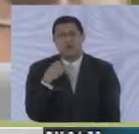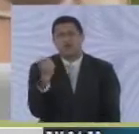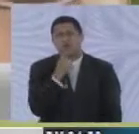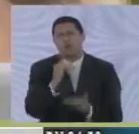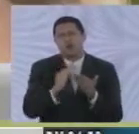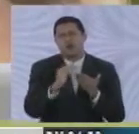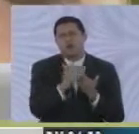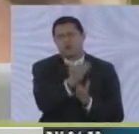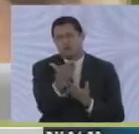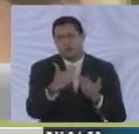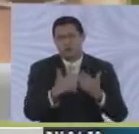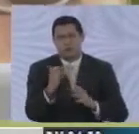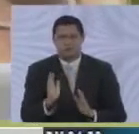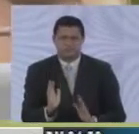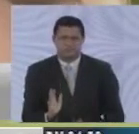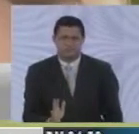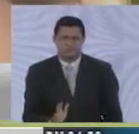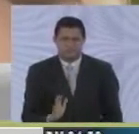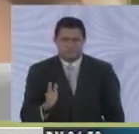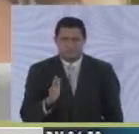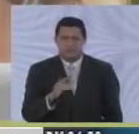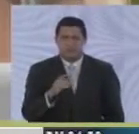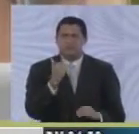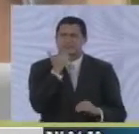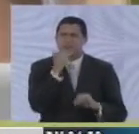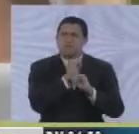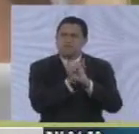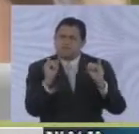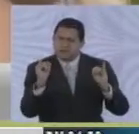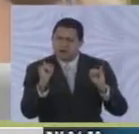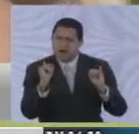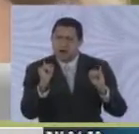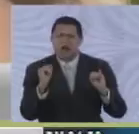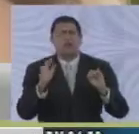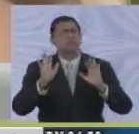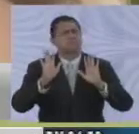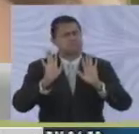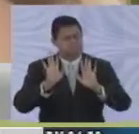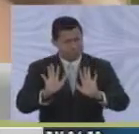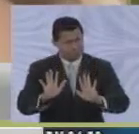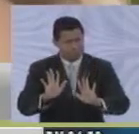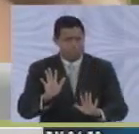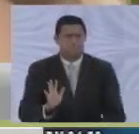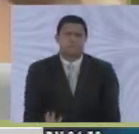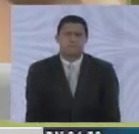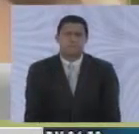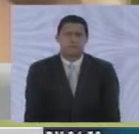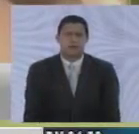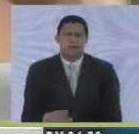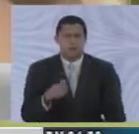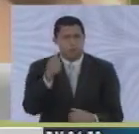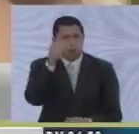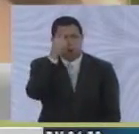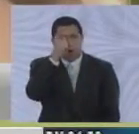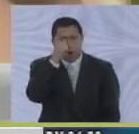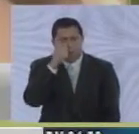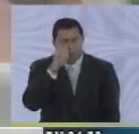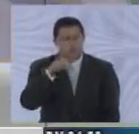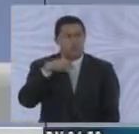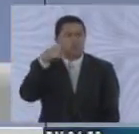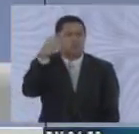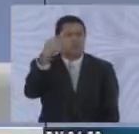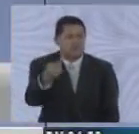resolver su problema. Doctora, ya para ir finalizando ahora, en cuanto a el procedimiento postquirúrgico,